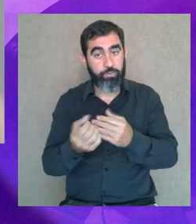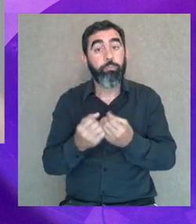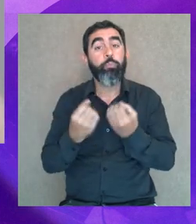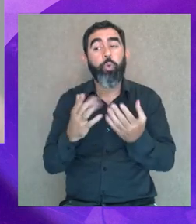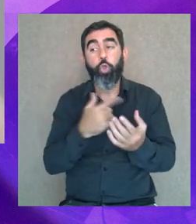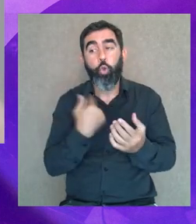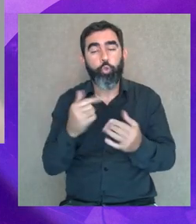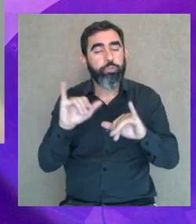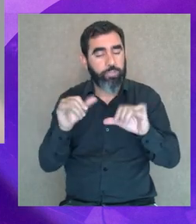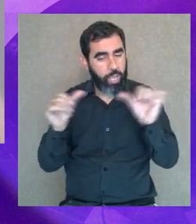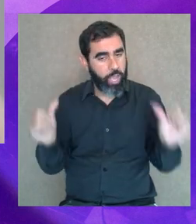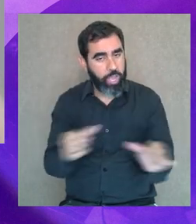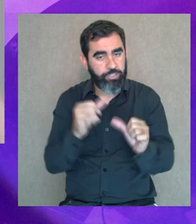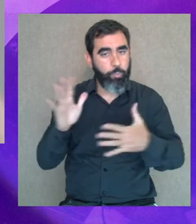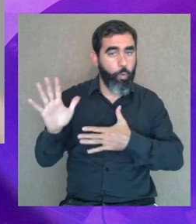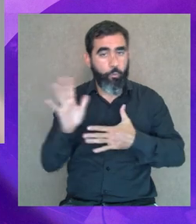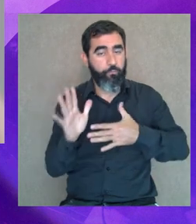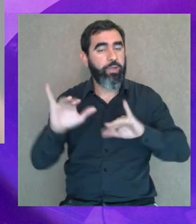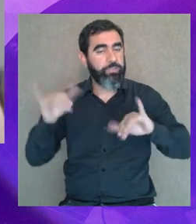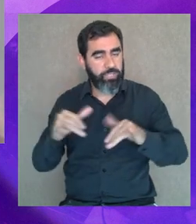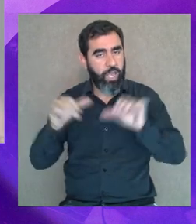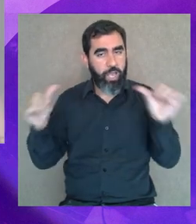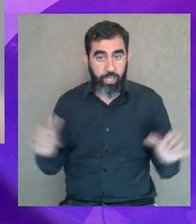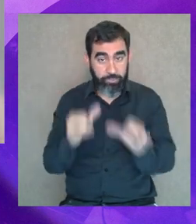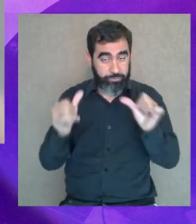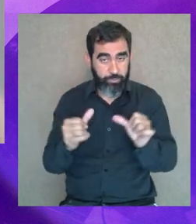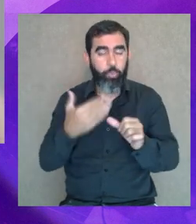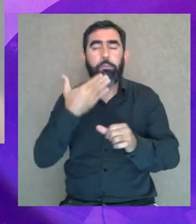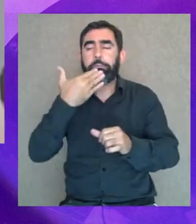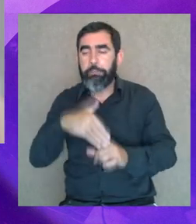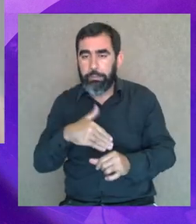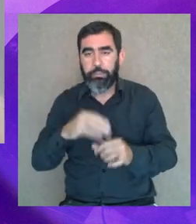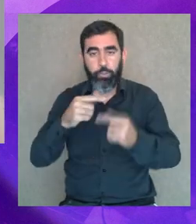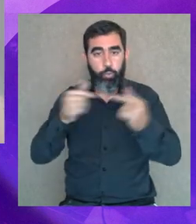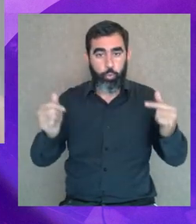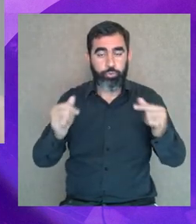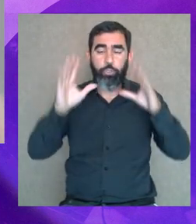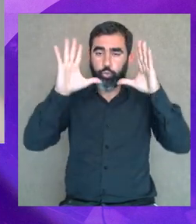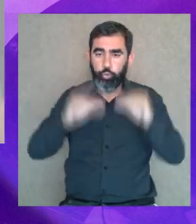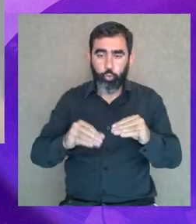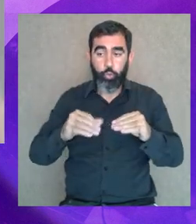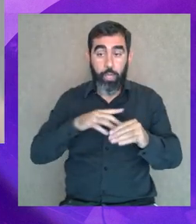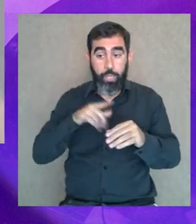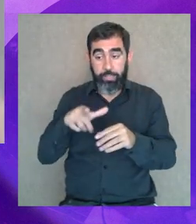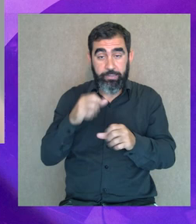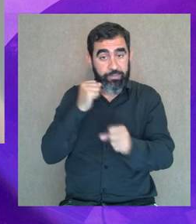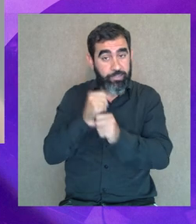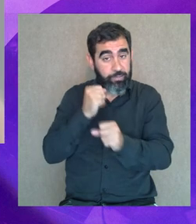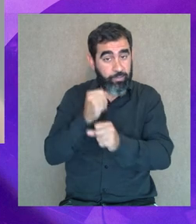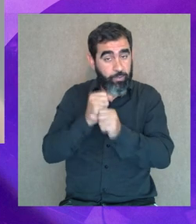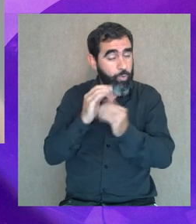claro porque nosotros ya hacíamos él va a leer lo recibíamos entendíamos todos éramos